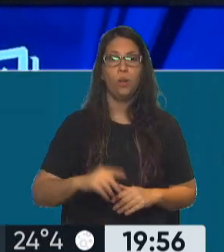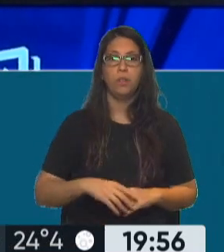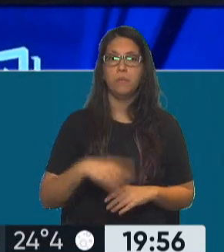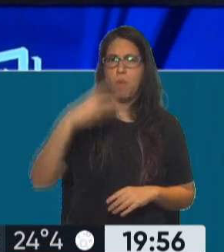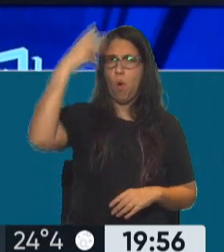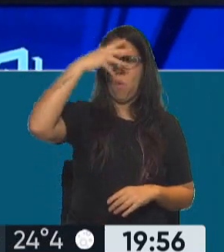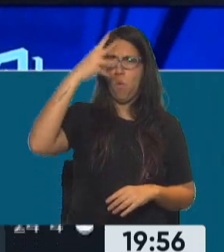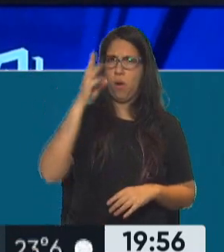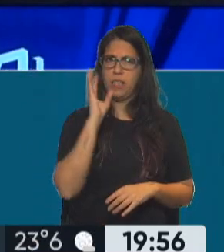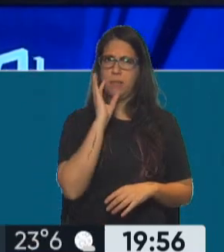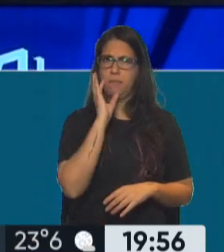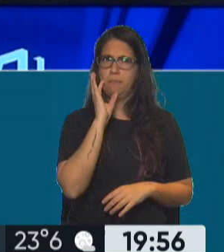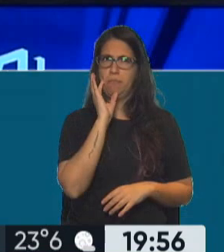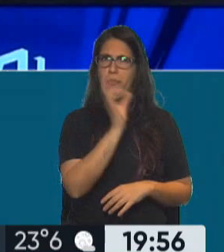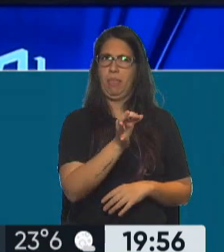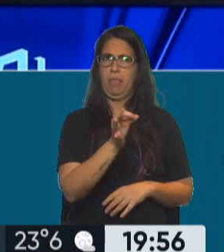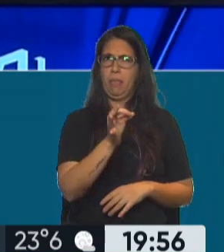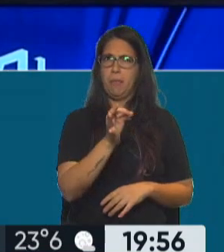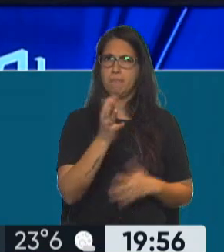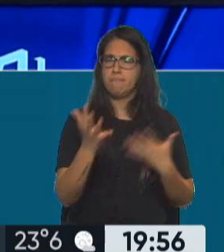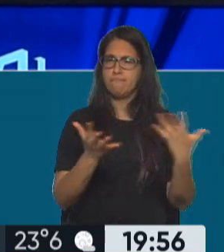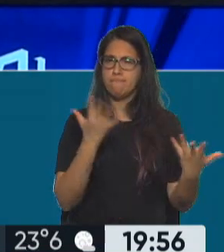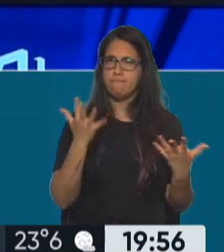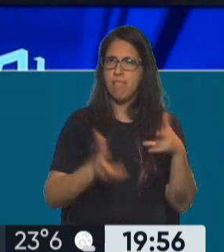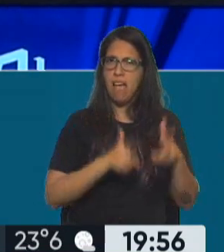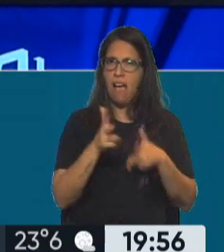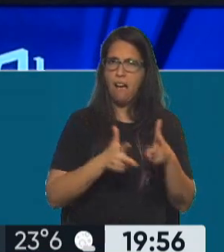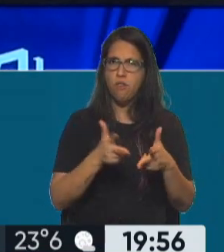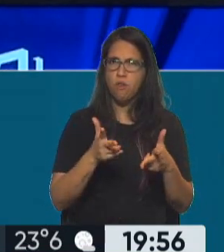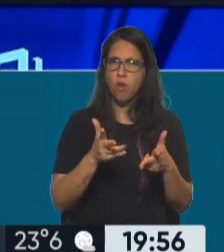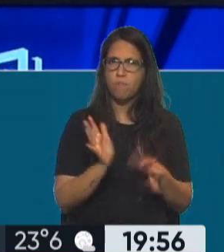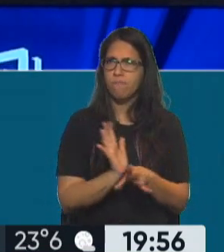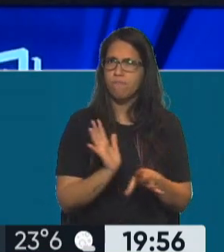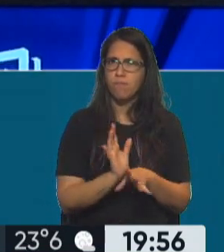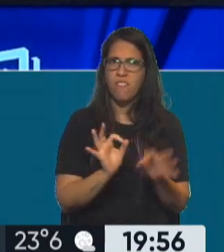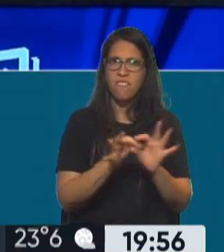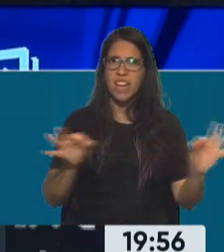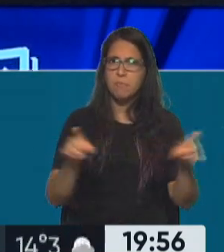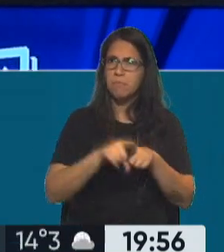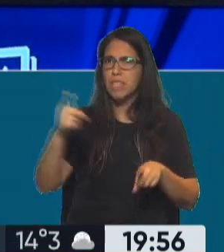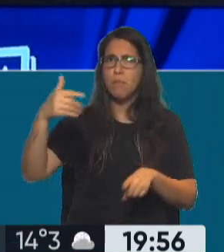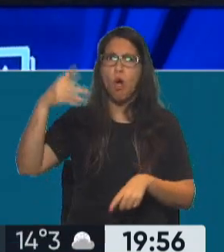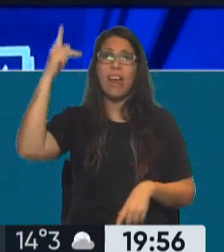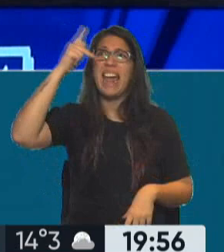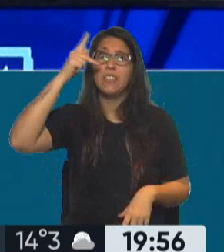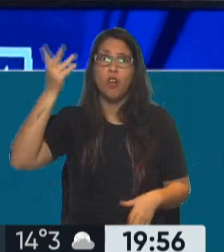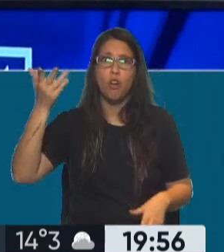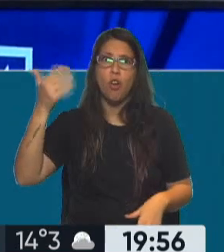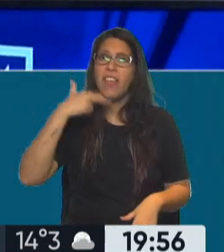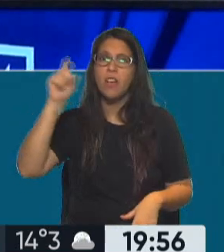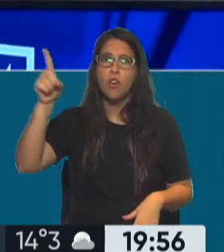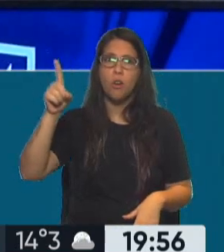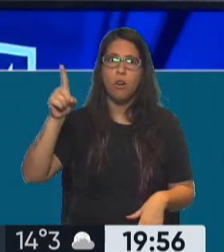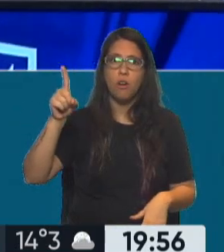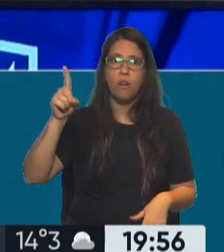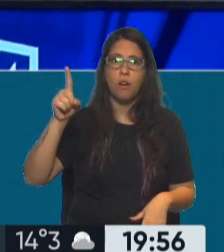Patricia Bullrich desdibujado de cara a esta elección. Casi tiró una frase de Máximo Kirchner o de Néstor Kirchner, que cierren los